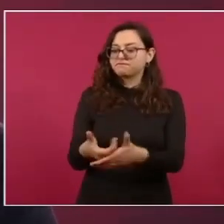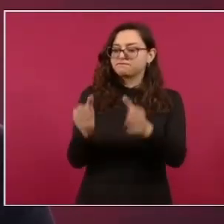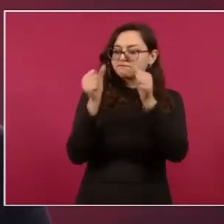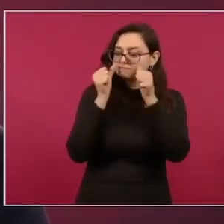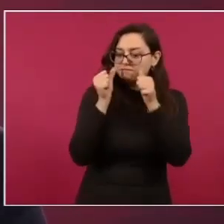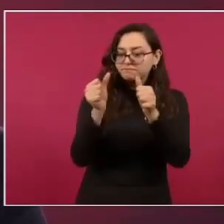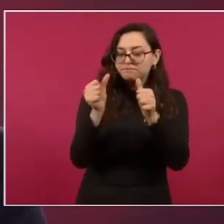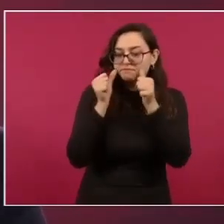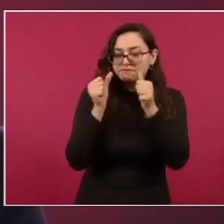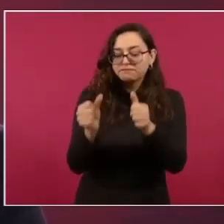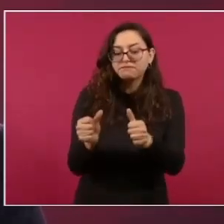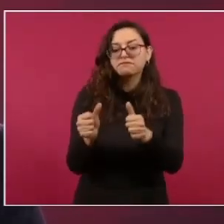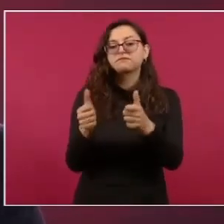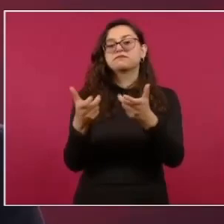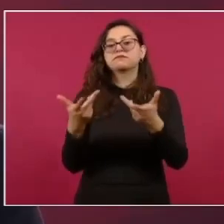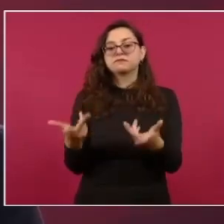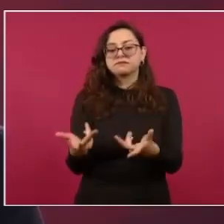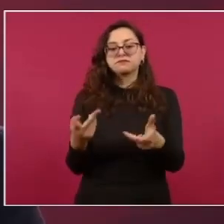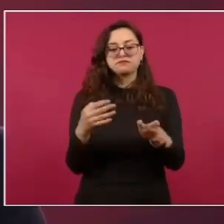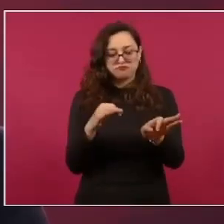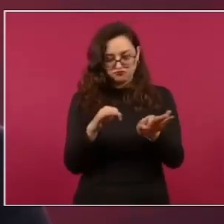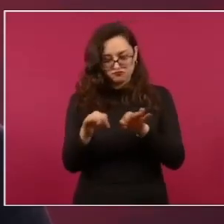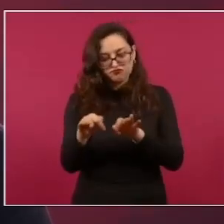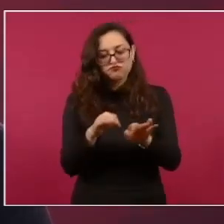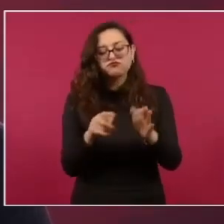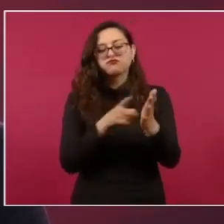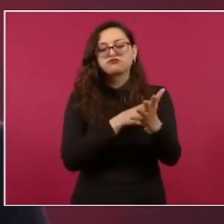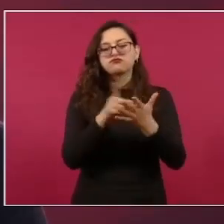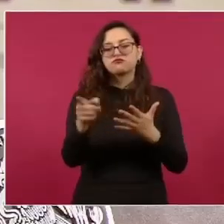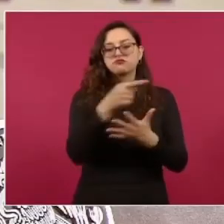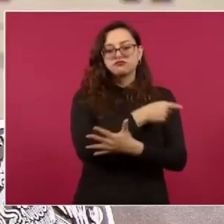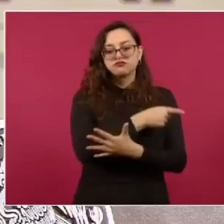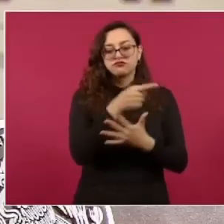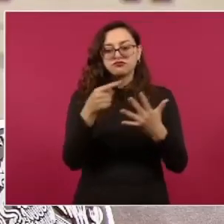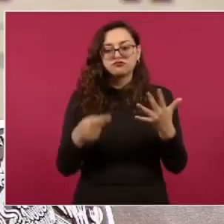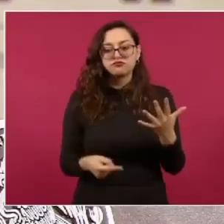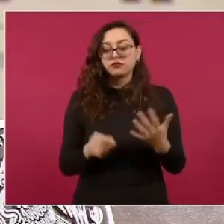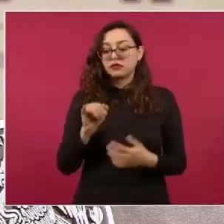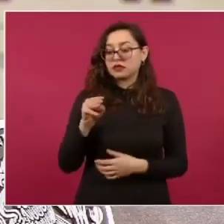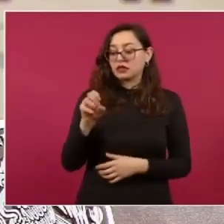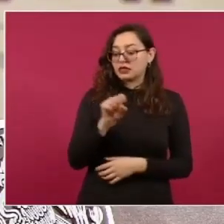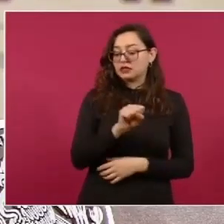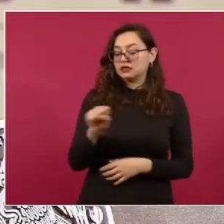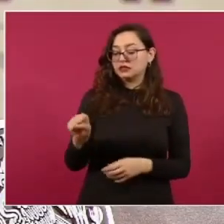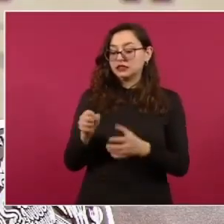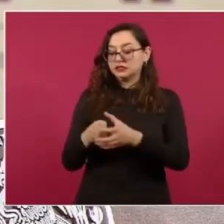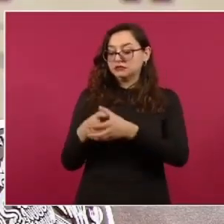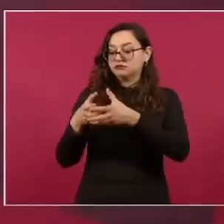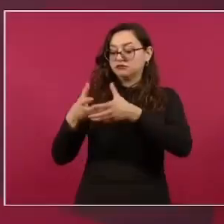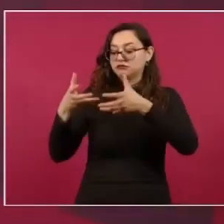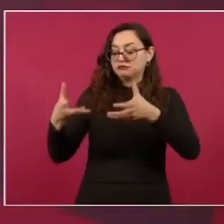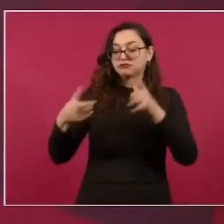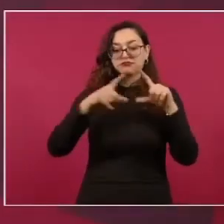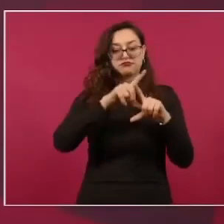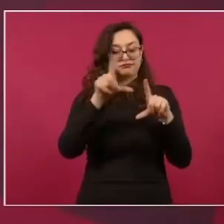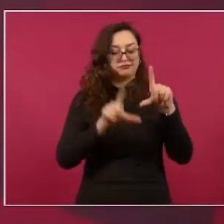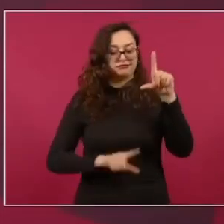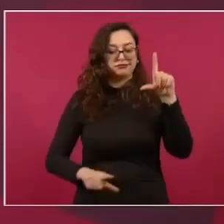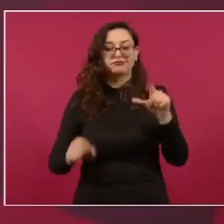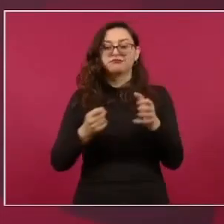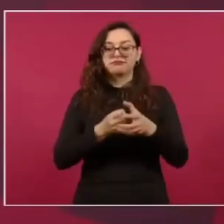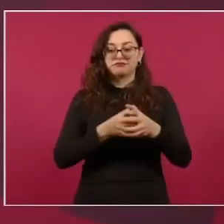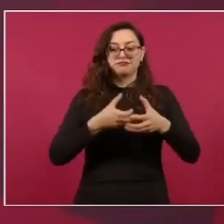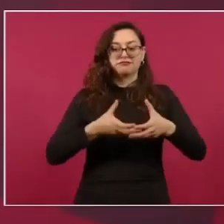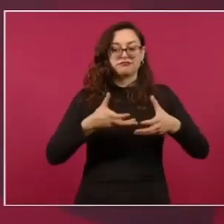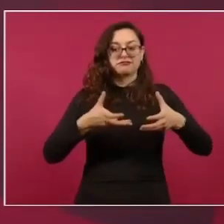ofrecer prestaciones a nuestros trabajadores, porque si crece el IMSS, crecemos todos y